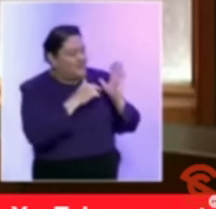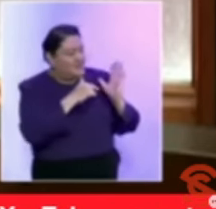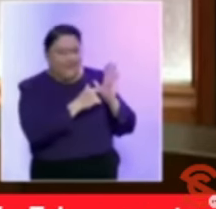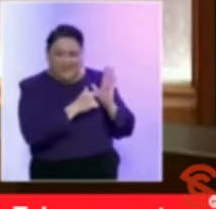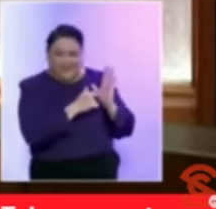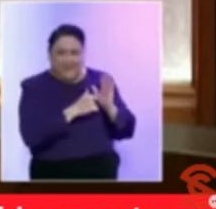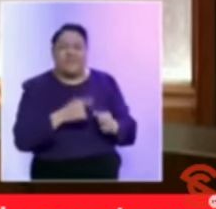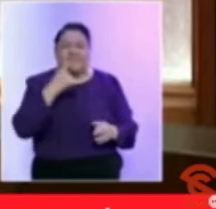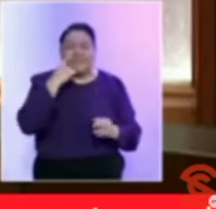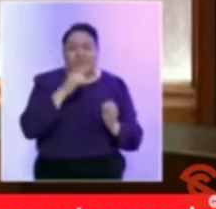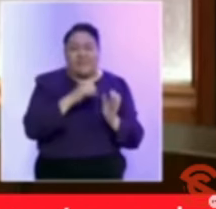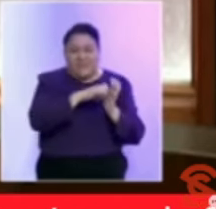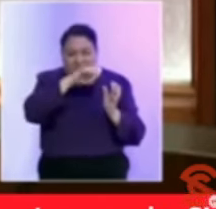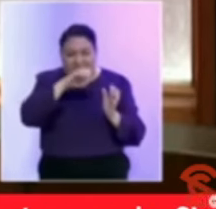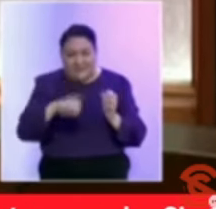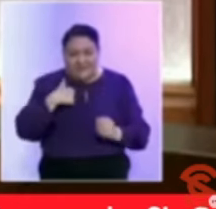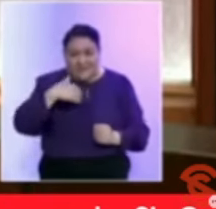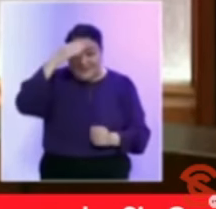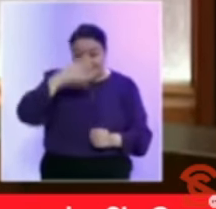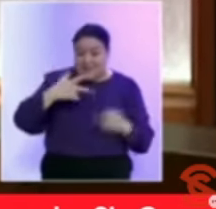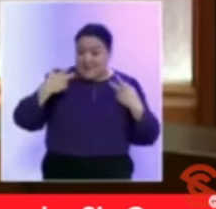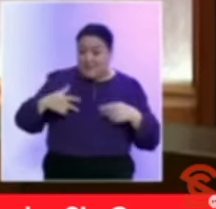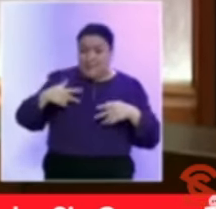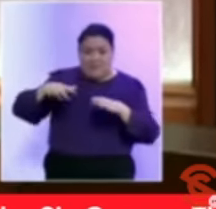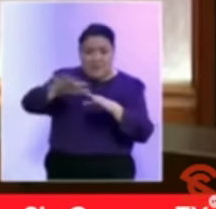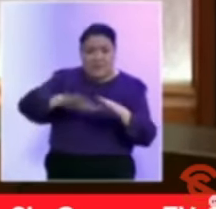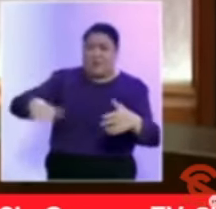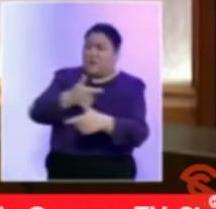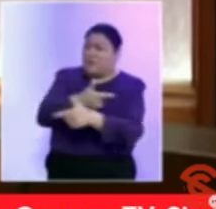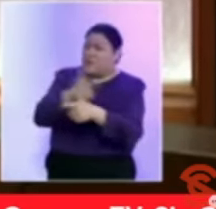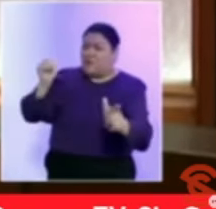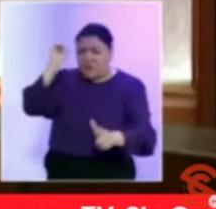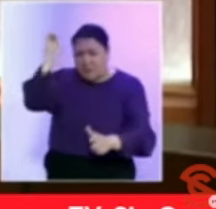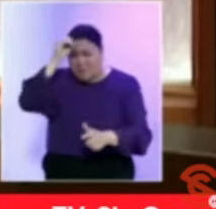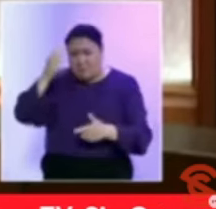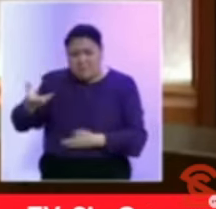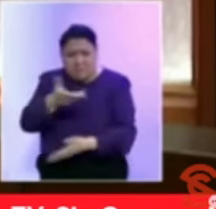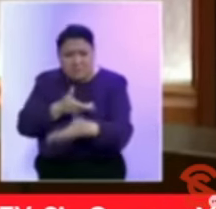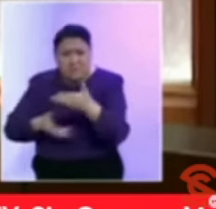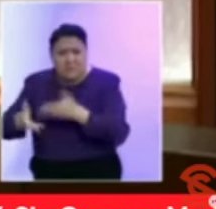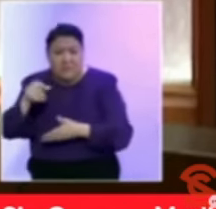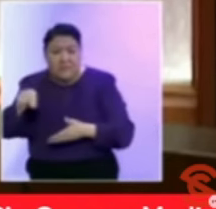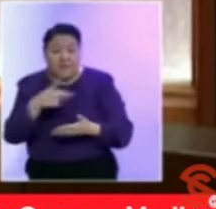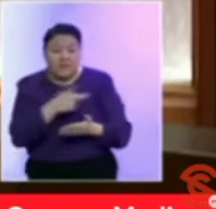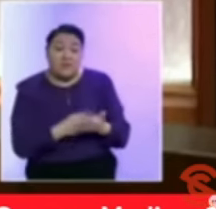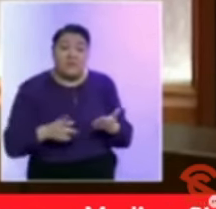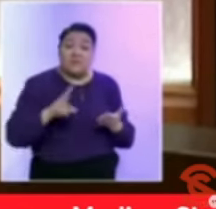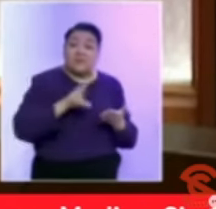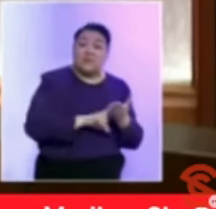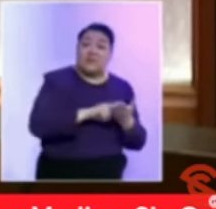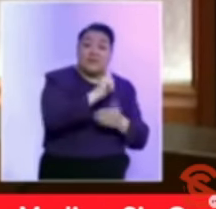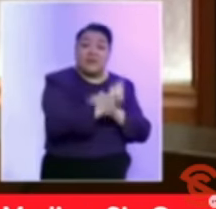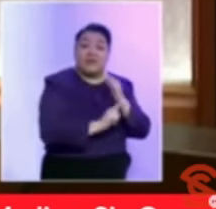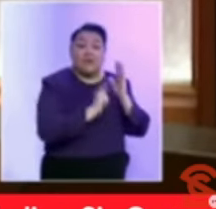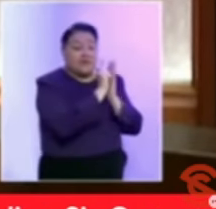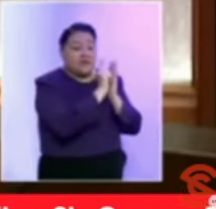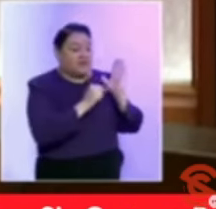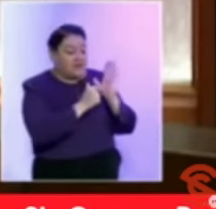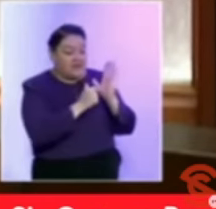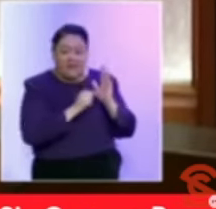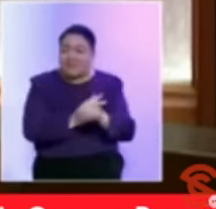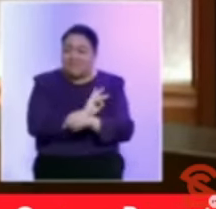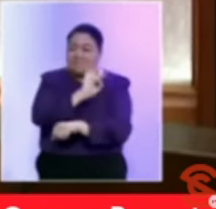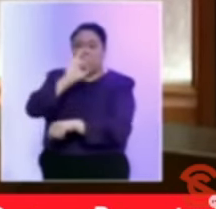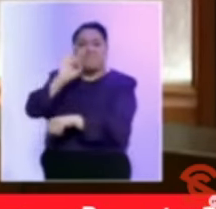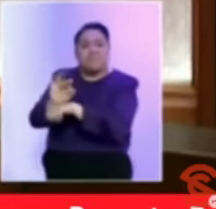lado el espacio para la expresión popular y por el otro la defensa y protección de esta